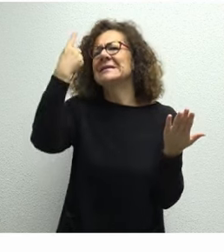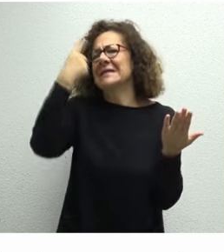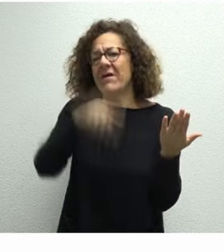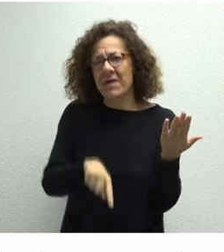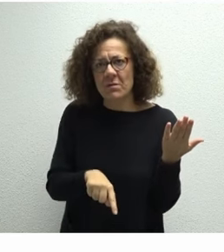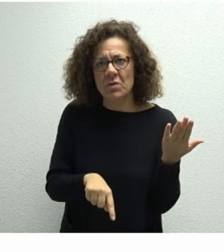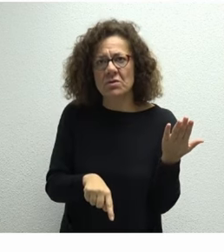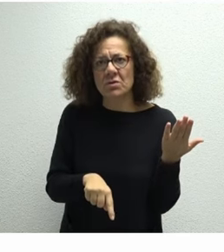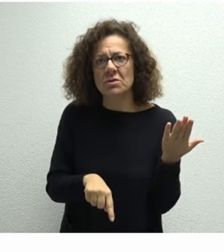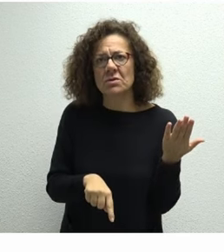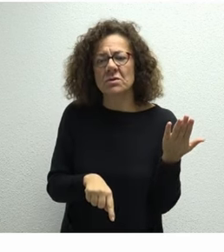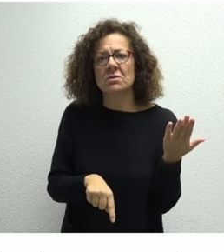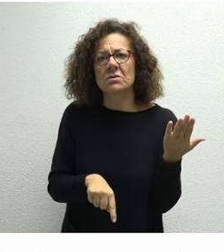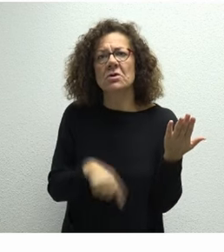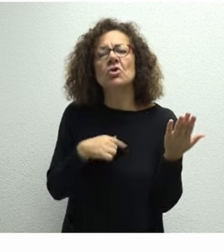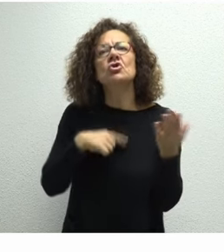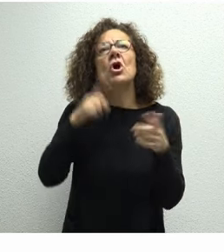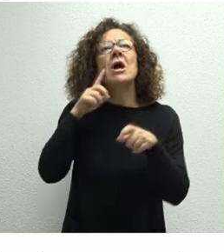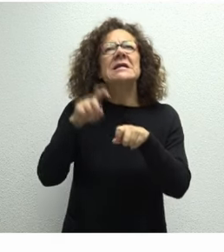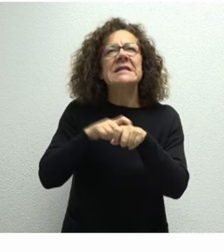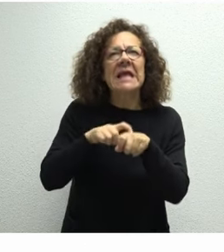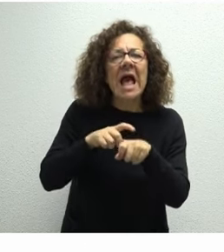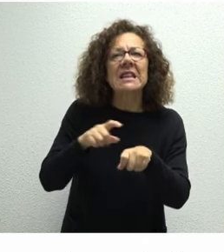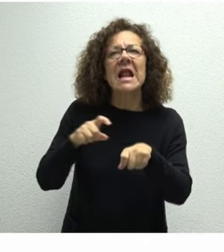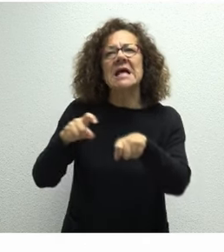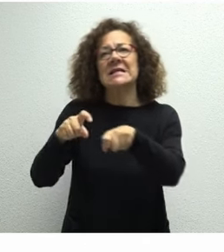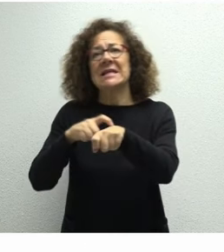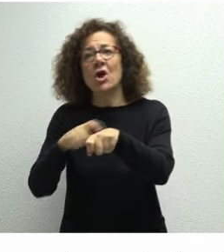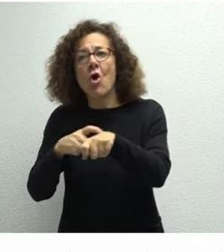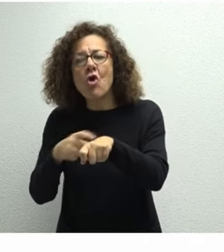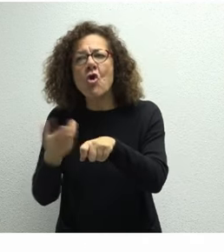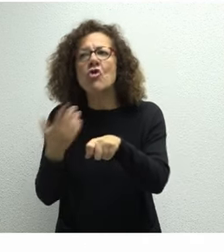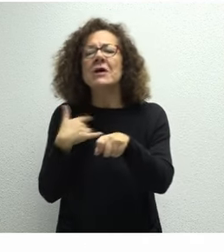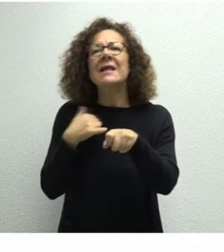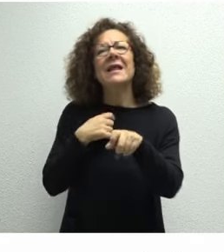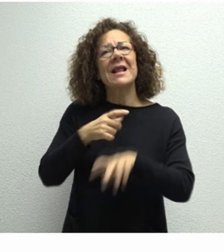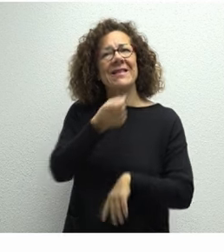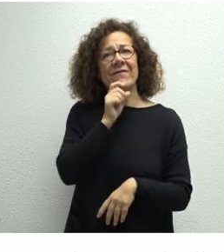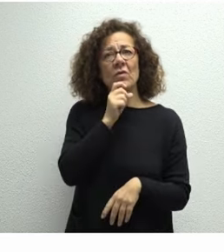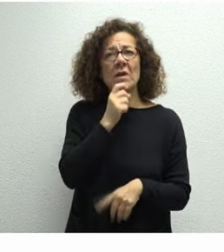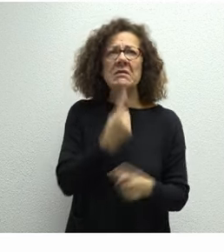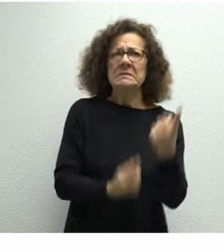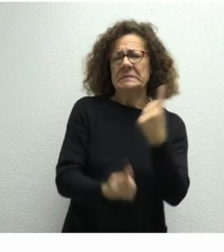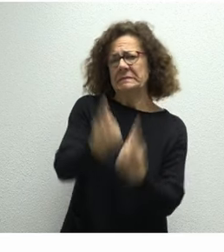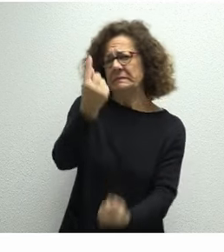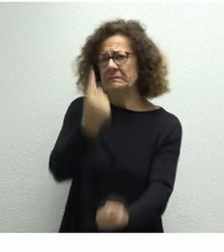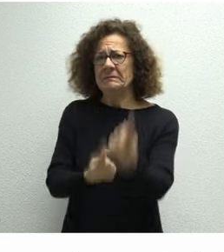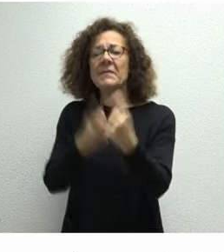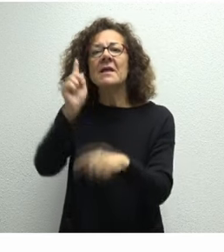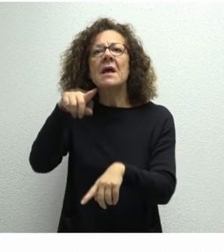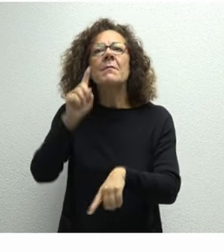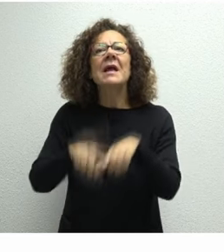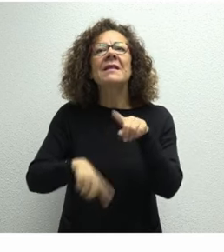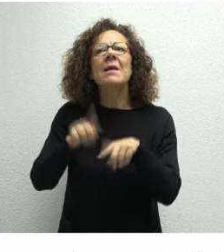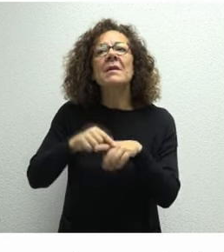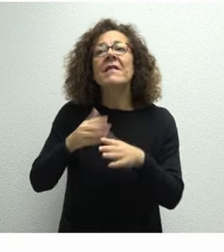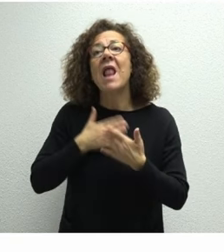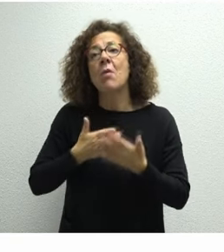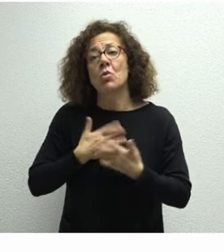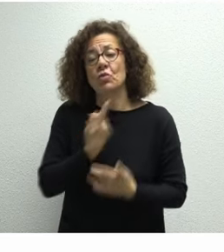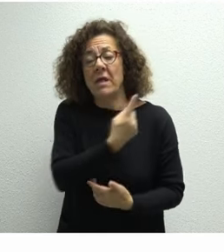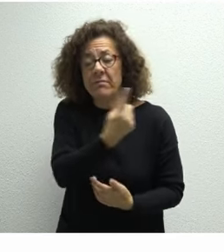que los psiquiatras los psicólogos de la leed genérica tienen dificultades unos más otros menos también depende de la voluntad también